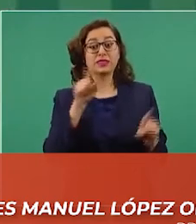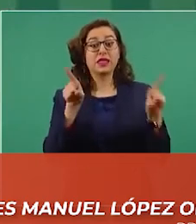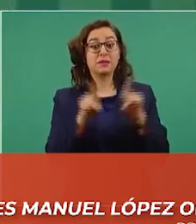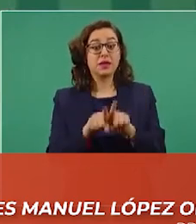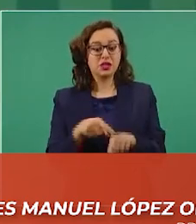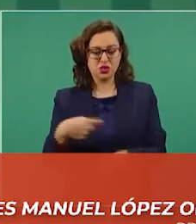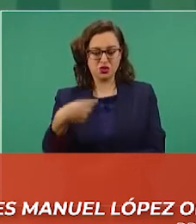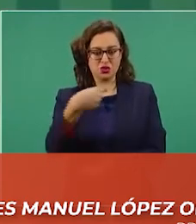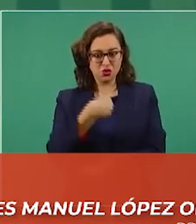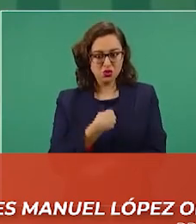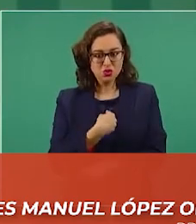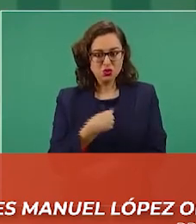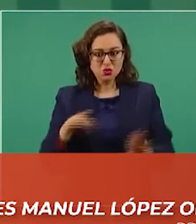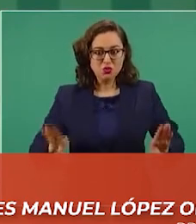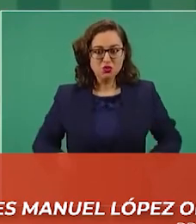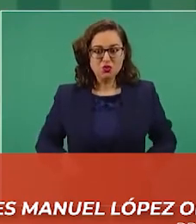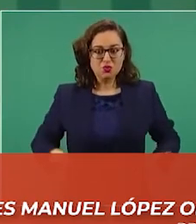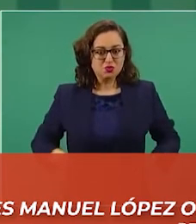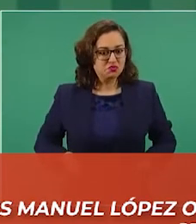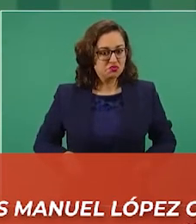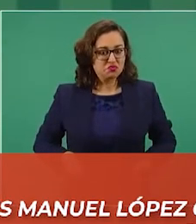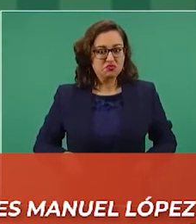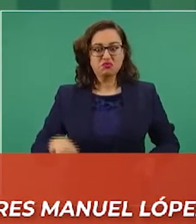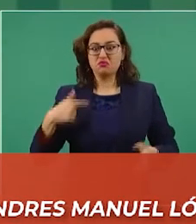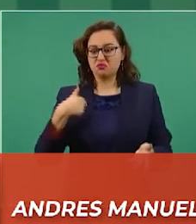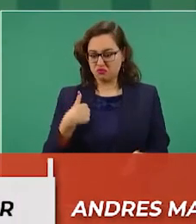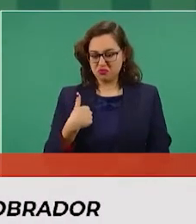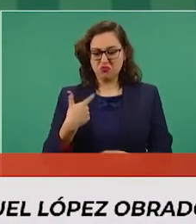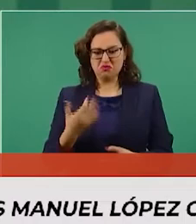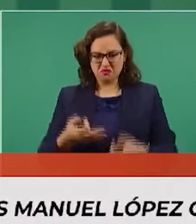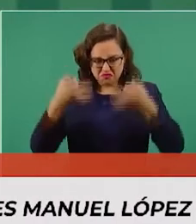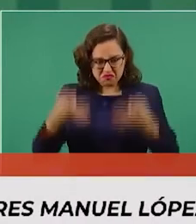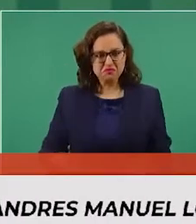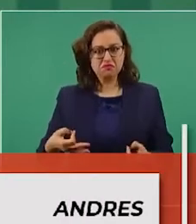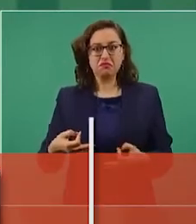soy partidario de la no reelección, soy maderista.